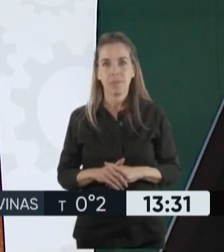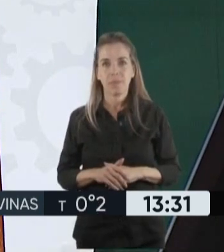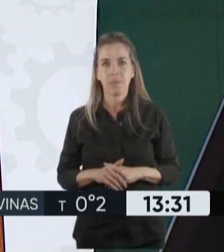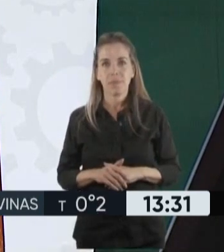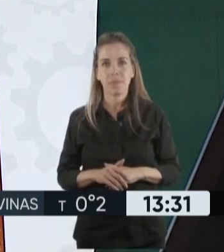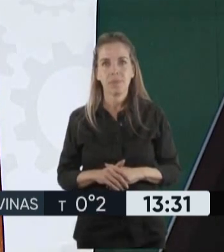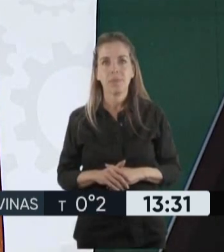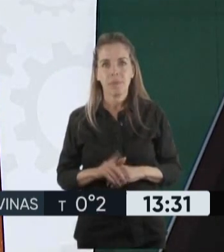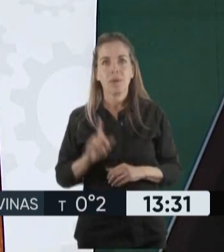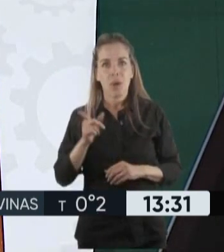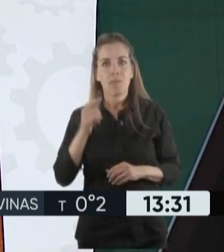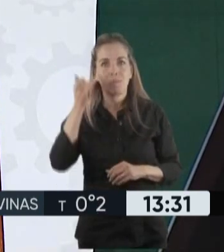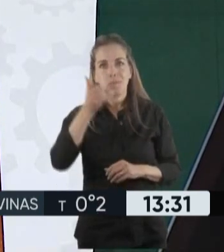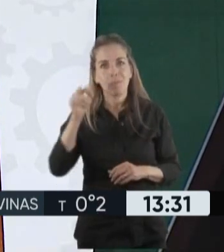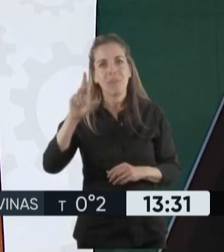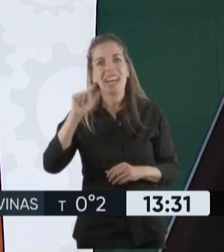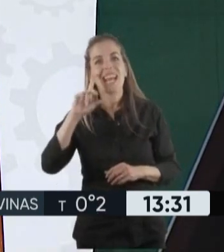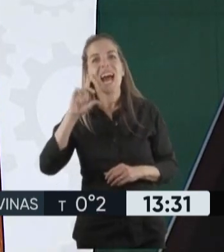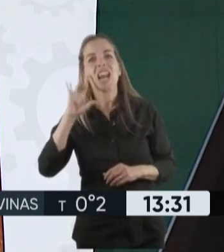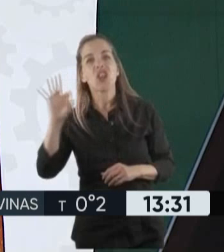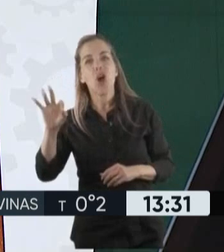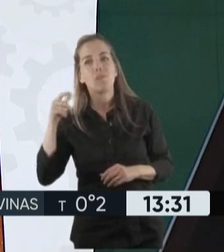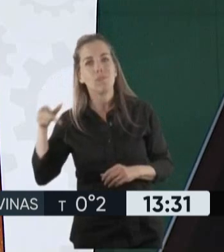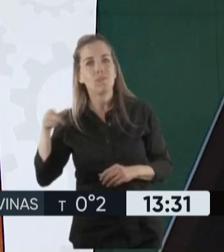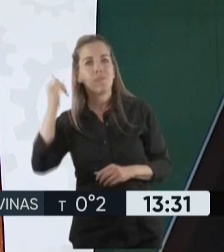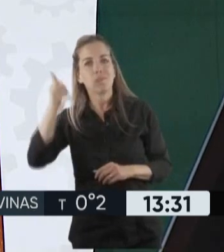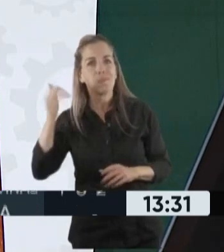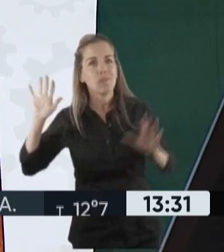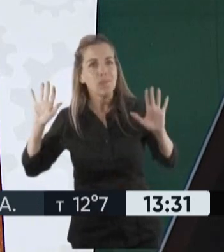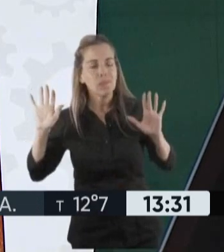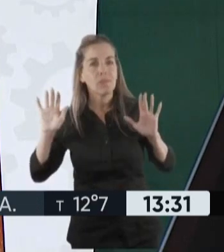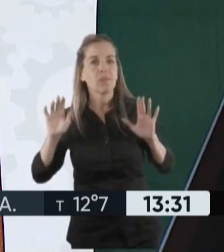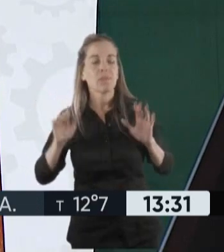como bien dice Ricardo, andan paseándose,